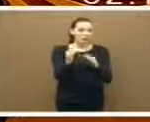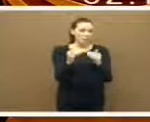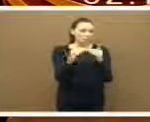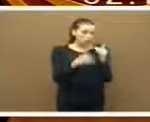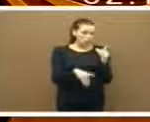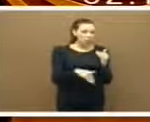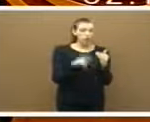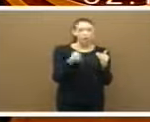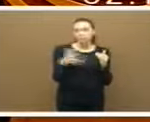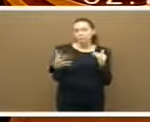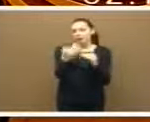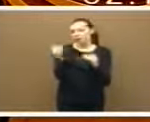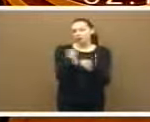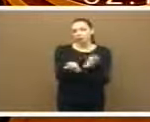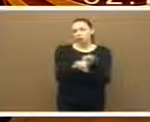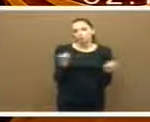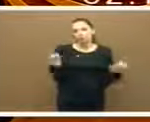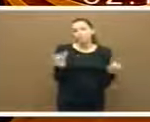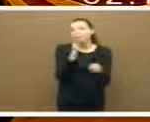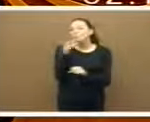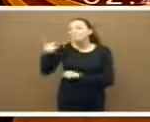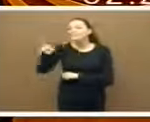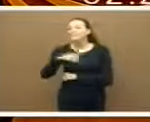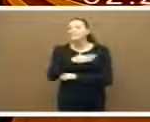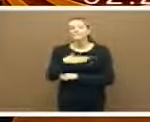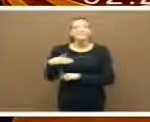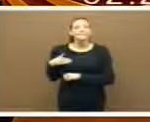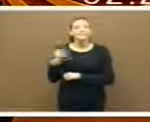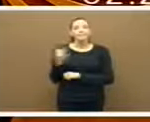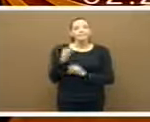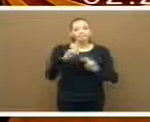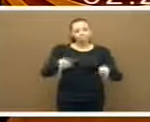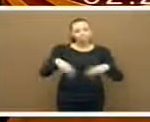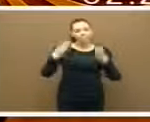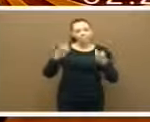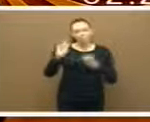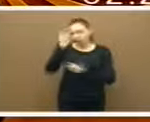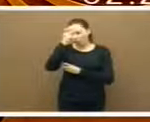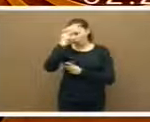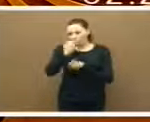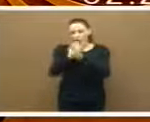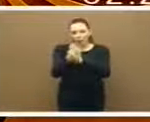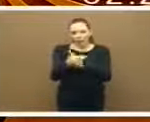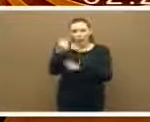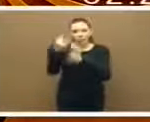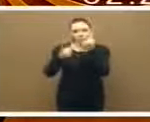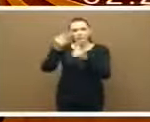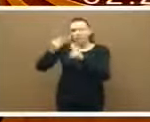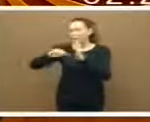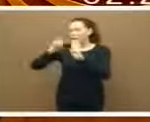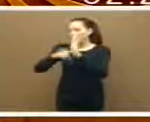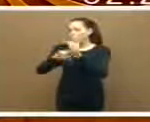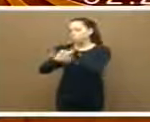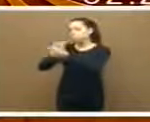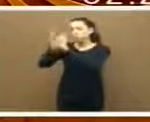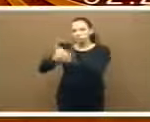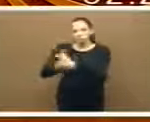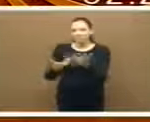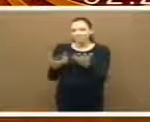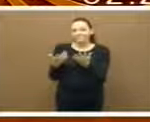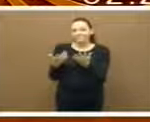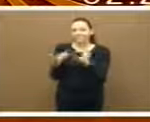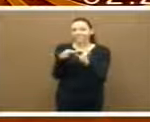hacen inviables en el sentido en que lo que se pretende son modificaciones de conceptos o partidas presupuestarias concretas completamente de distintas secciones